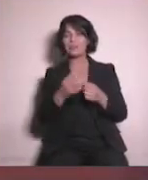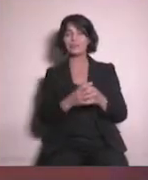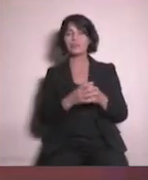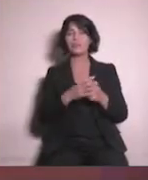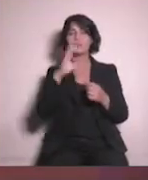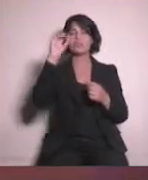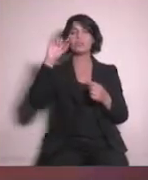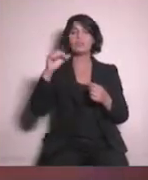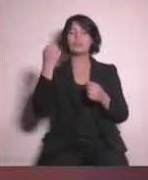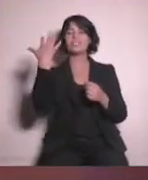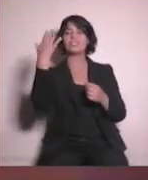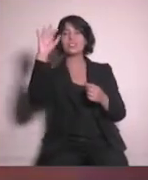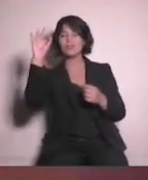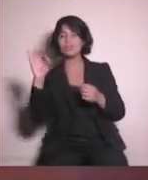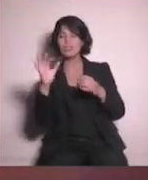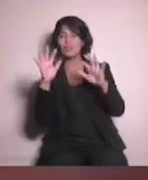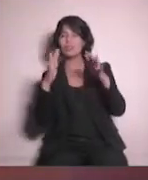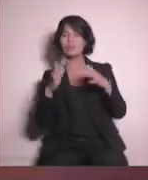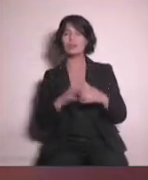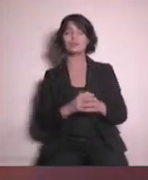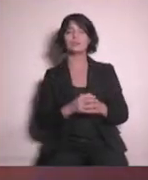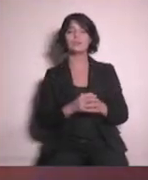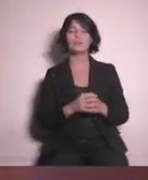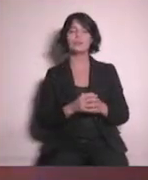un 0,5% aproximadamente.